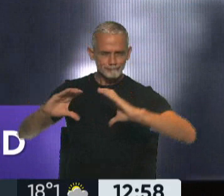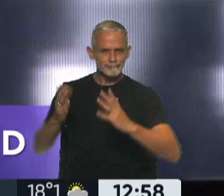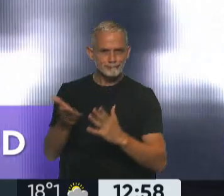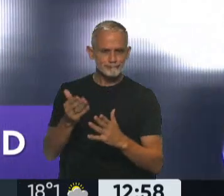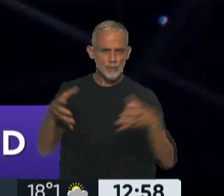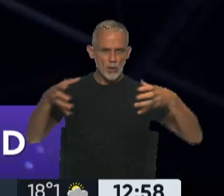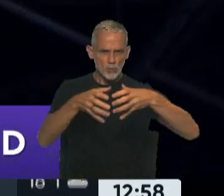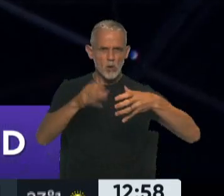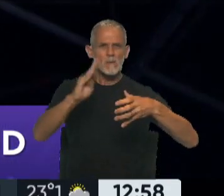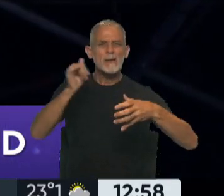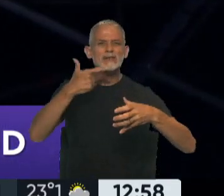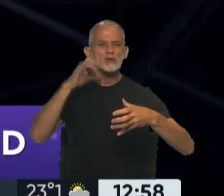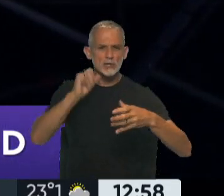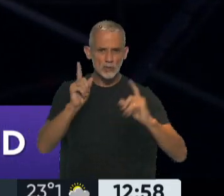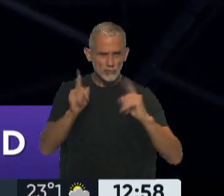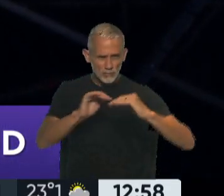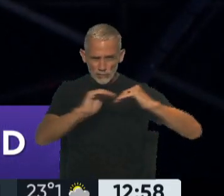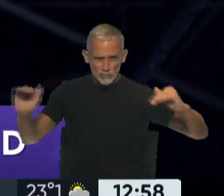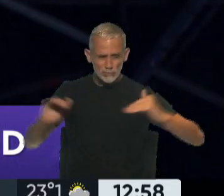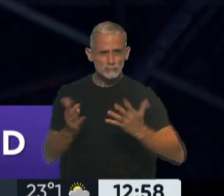sólida, absoluta, como siempre, absolutamente.